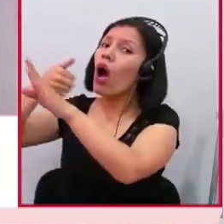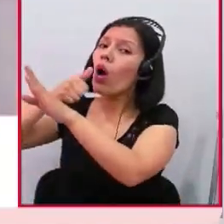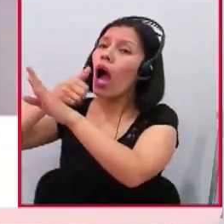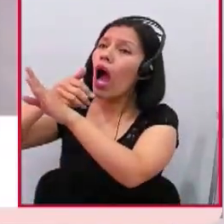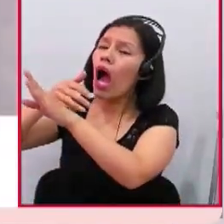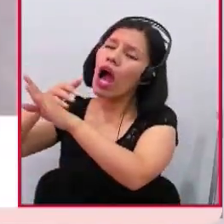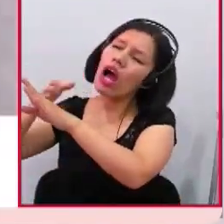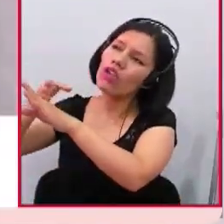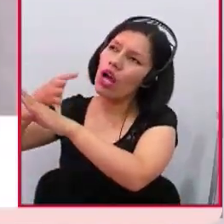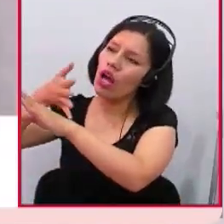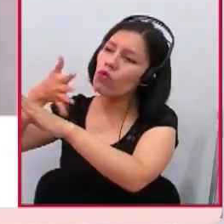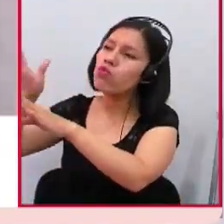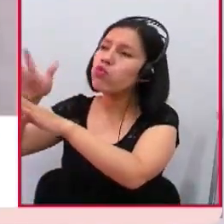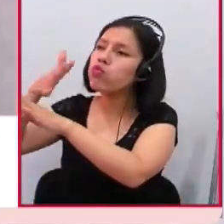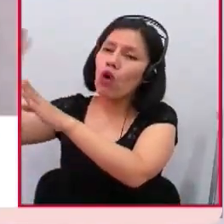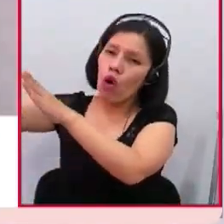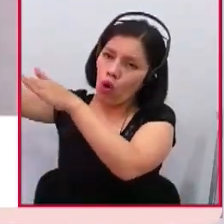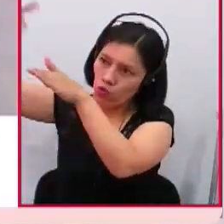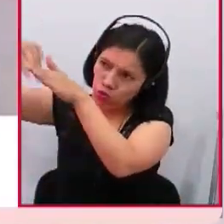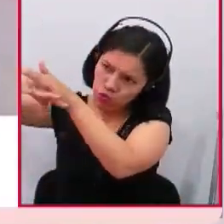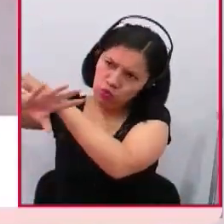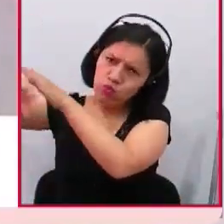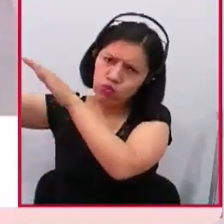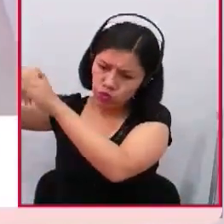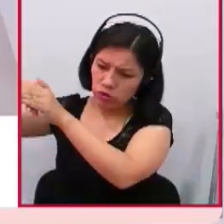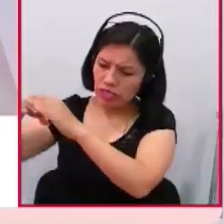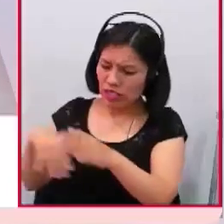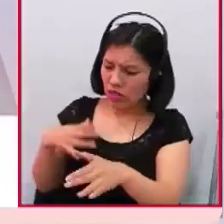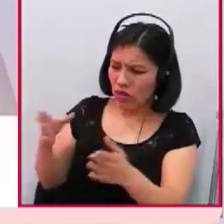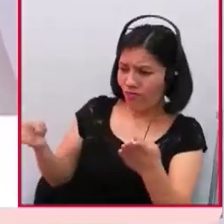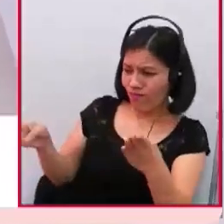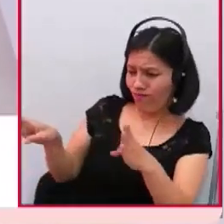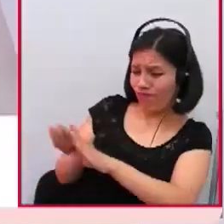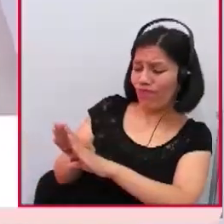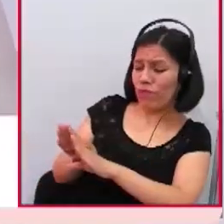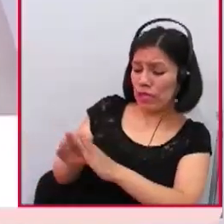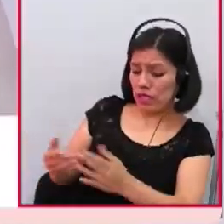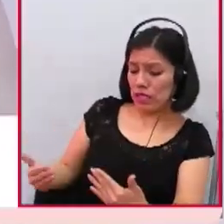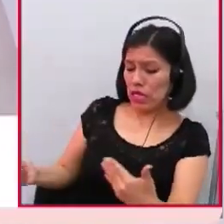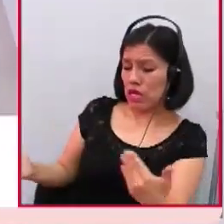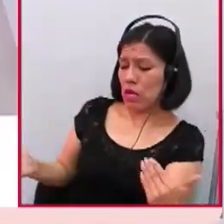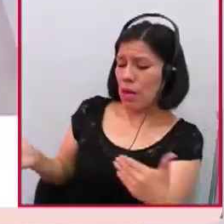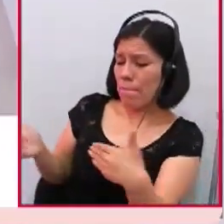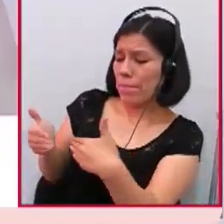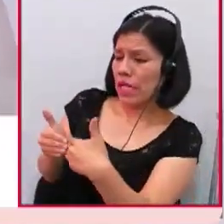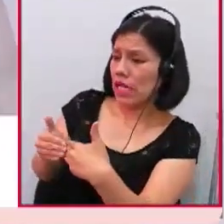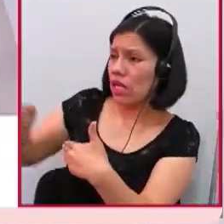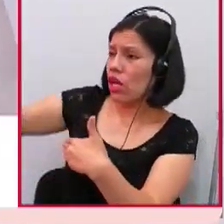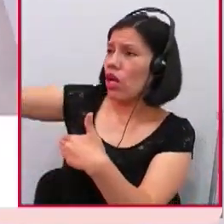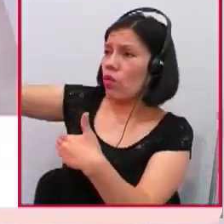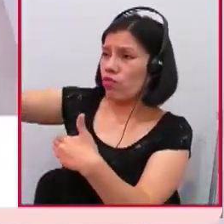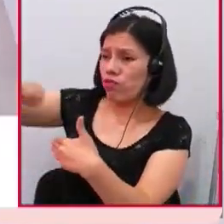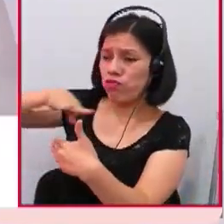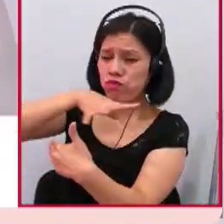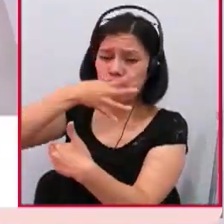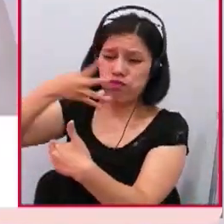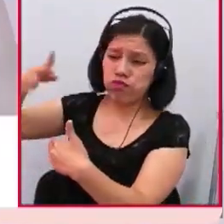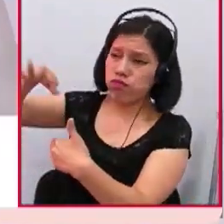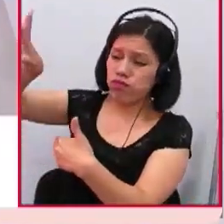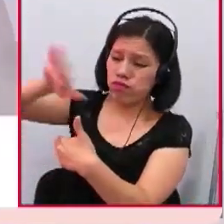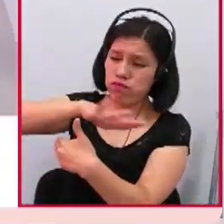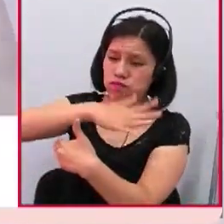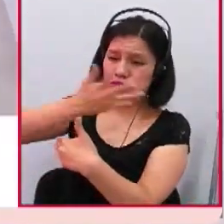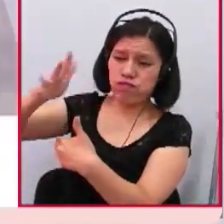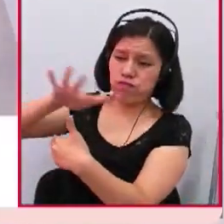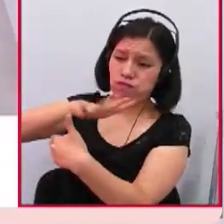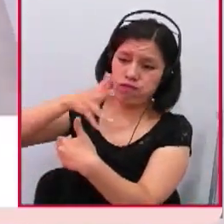automáticamente cierra todo el convertidor. Se genera una mínima cantidad de gases fugitivos que nosotros decimos, pero ya es mínimo a comparación de